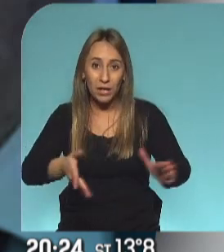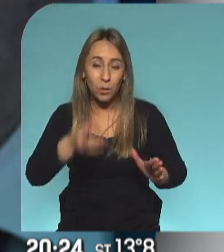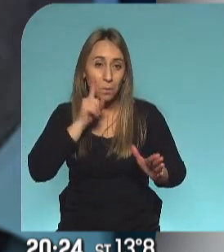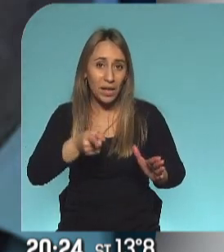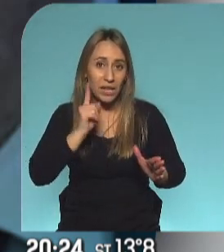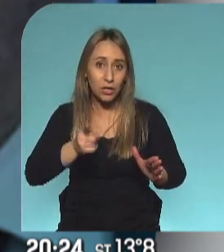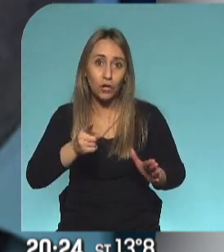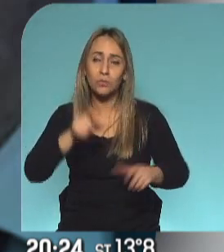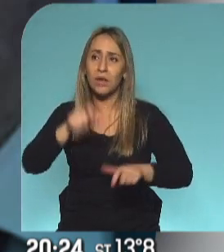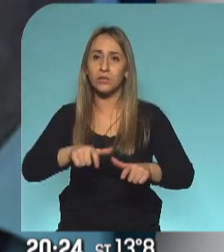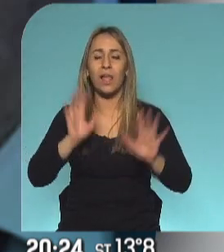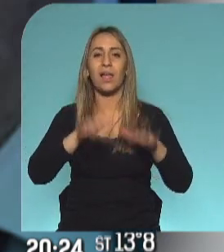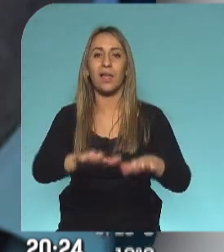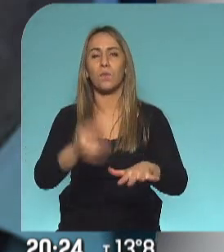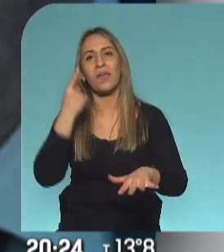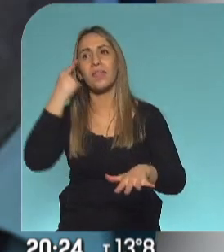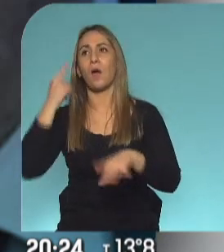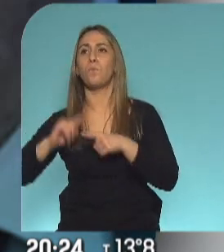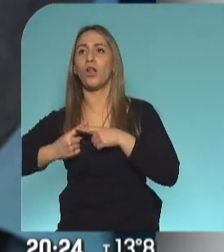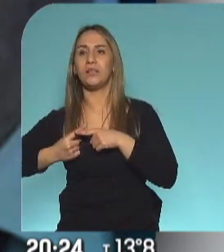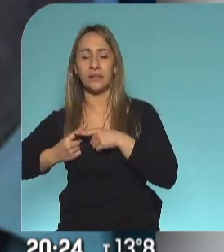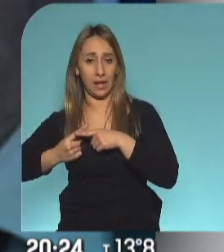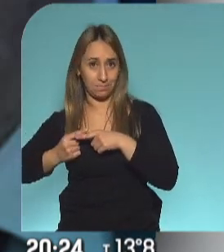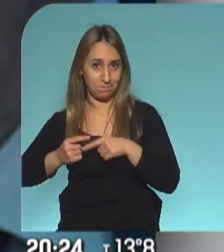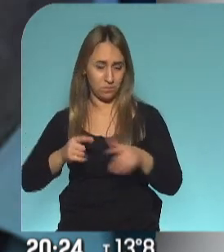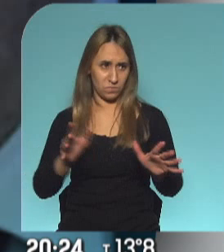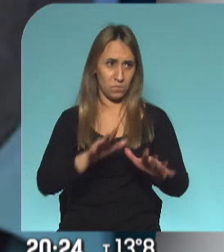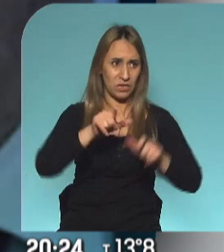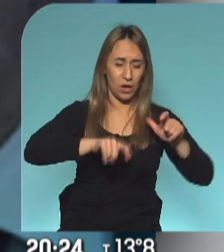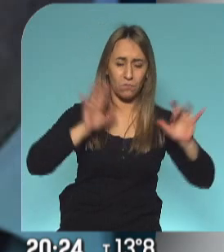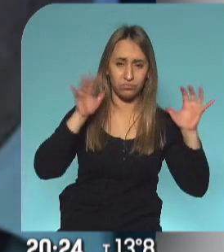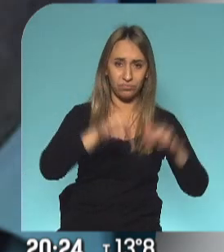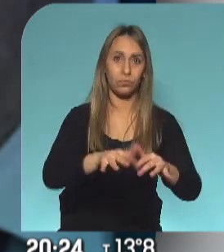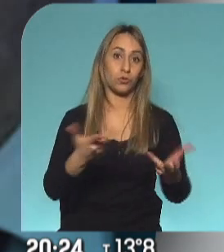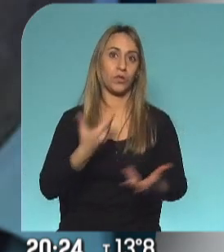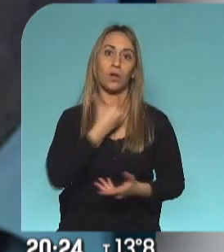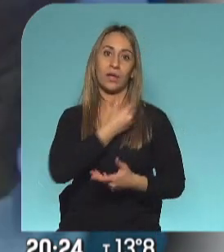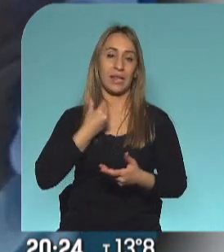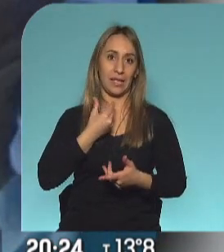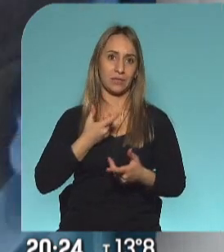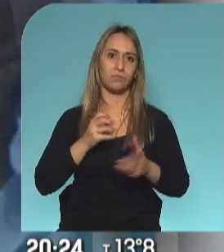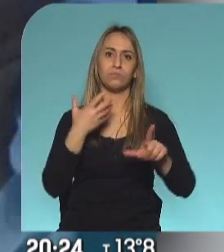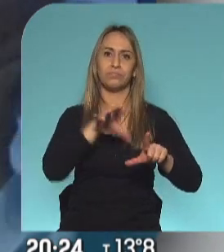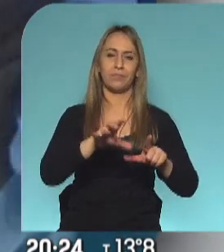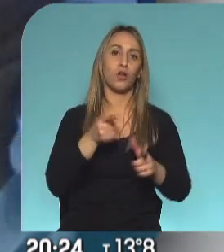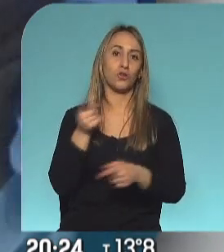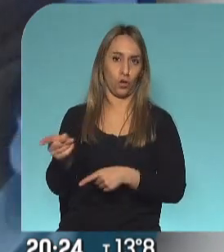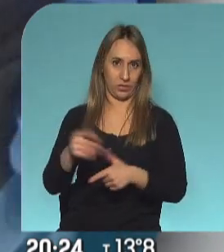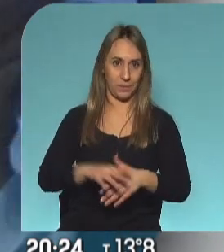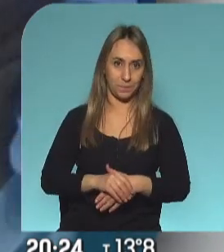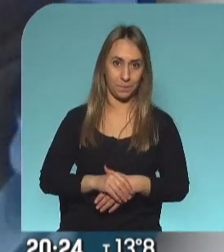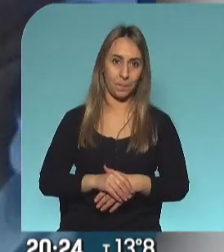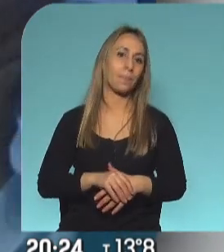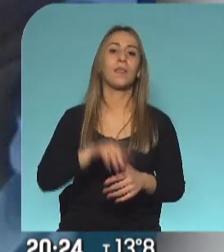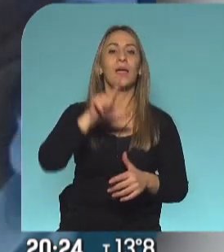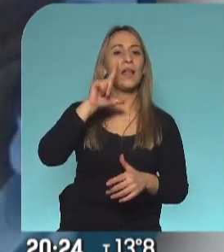exponer a la gente por una idea política. Por supuesto, Ginés González García manifestándose en contra.